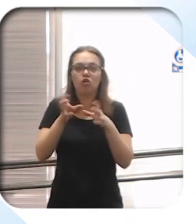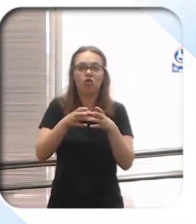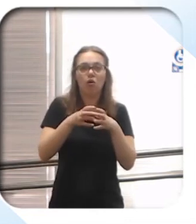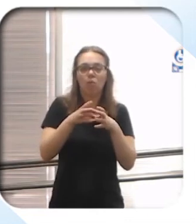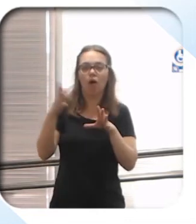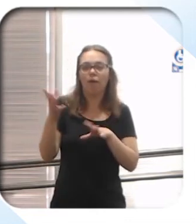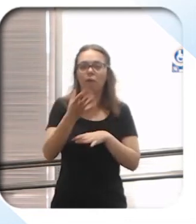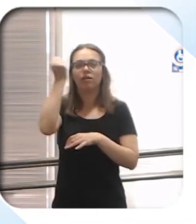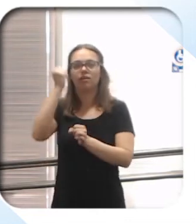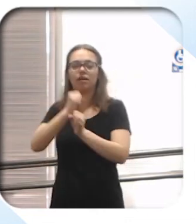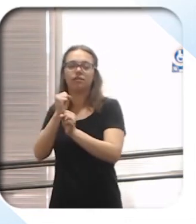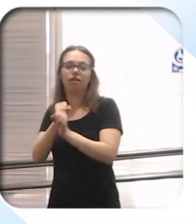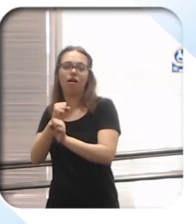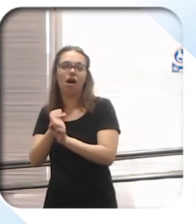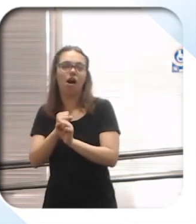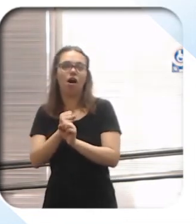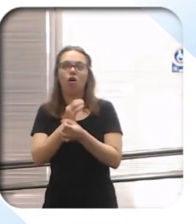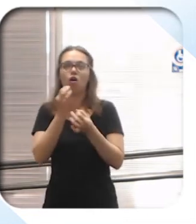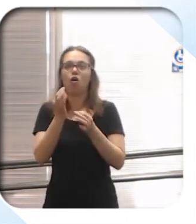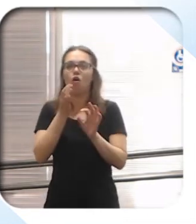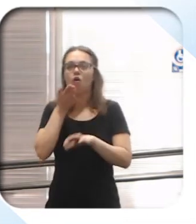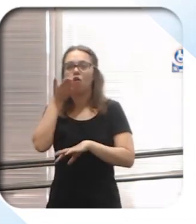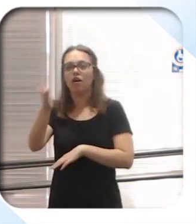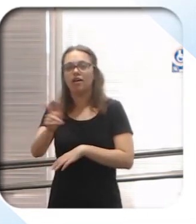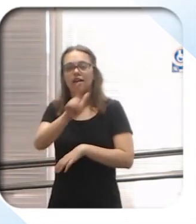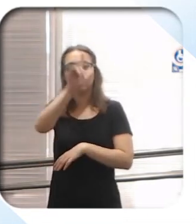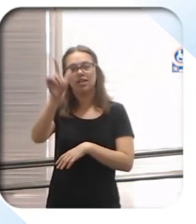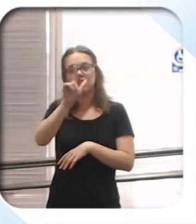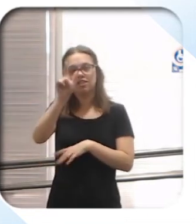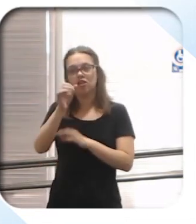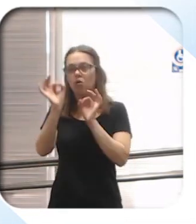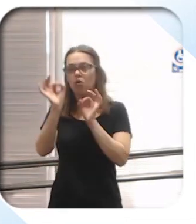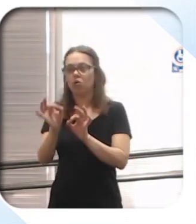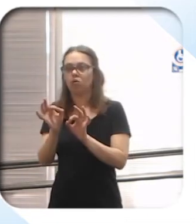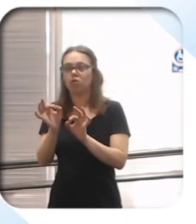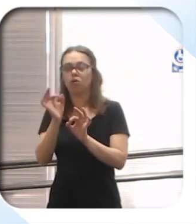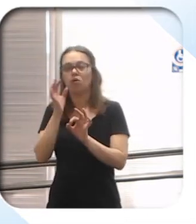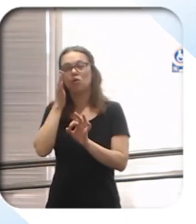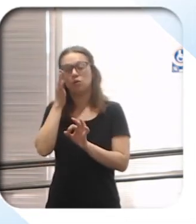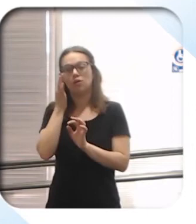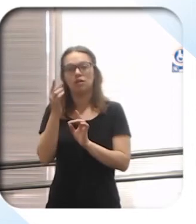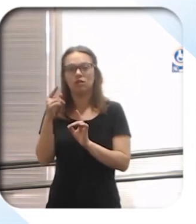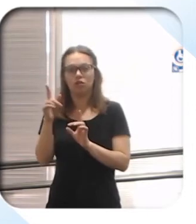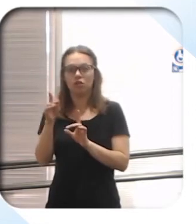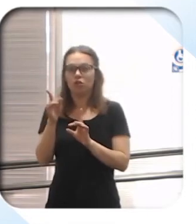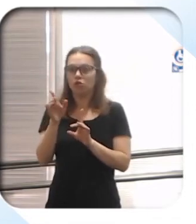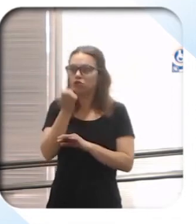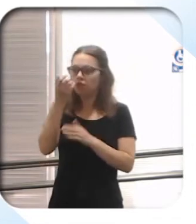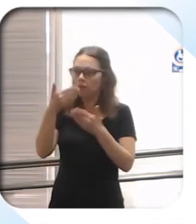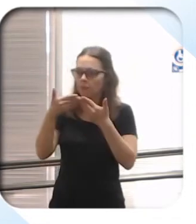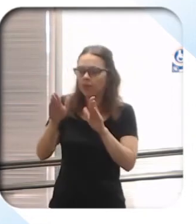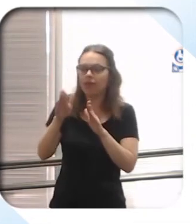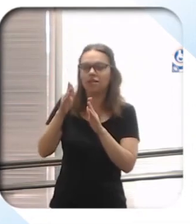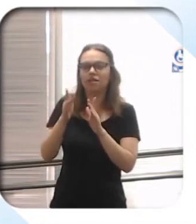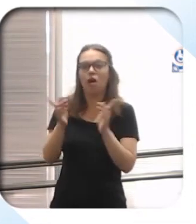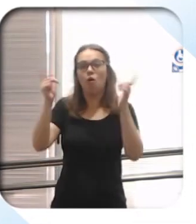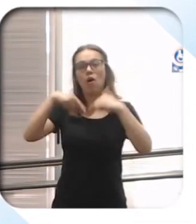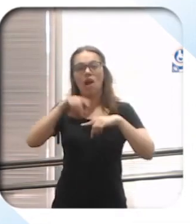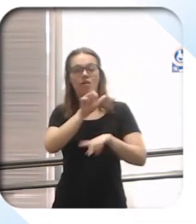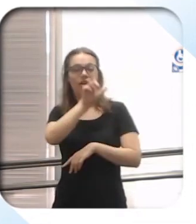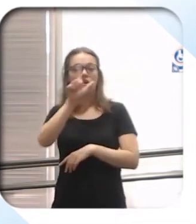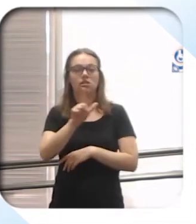consiguen trabajo, van al liceo que otro de los que está allí va, entonces consiguen empezar el liceo, retomar el